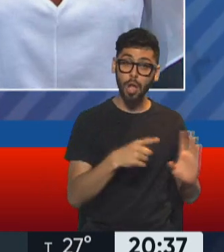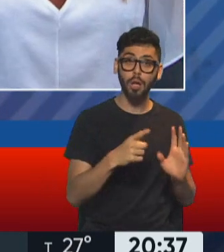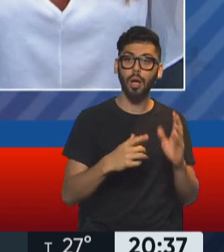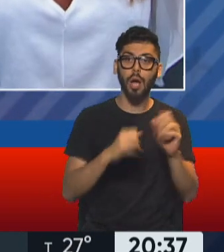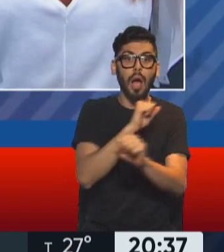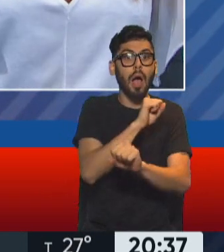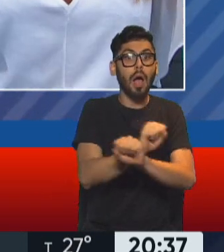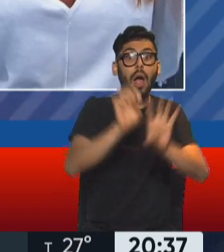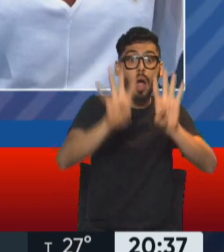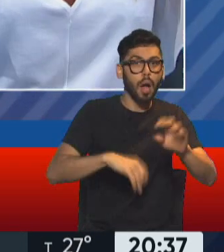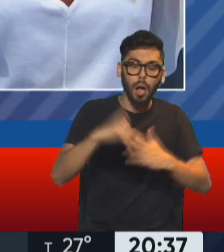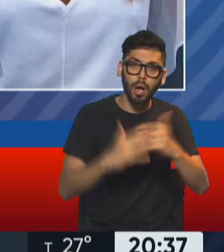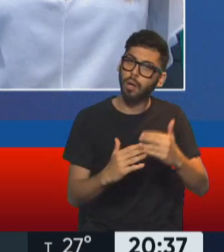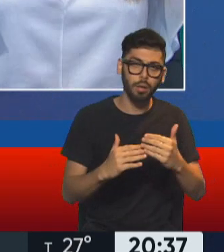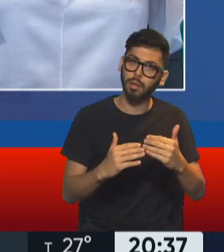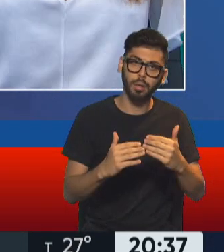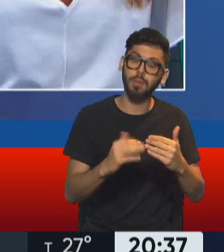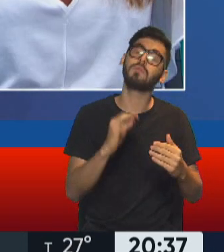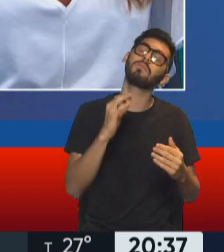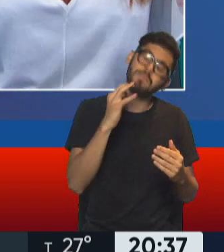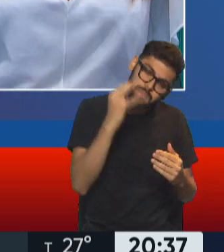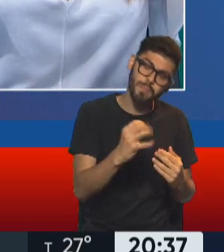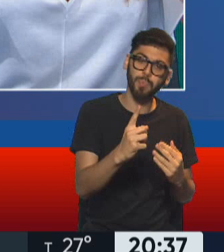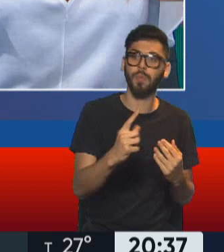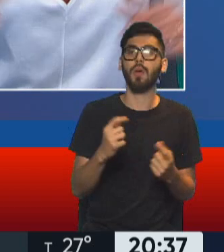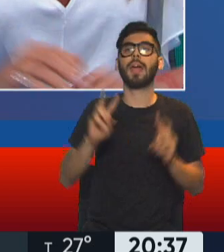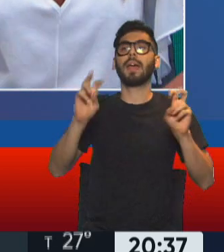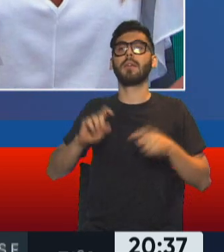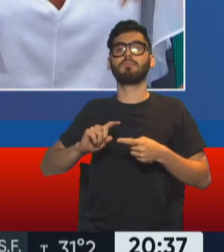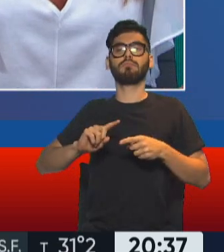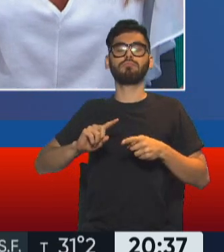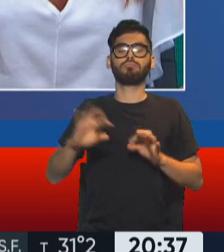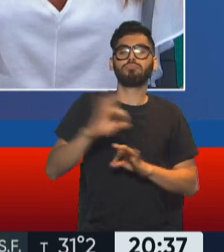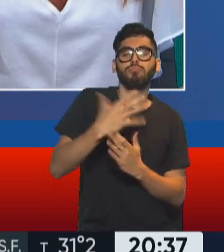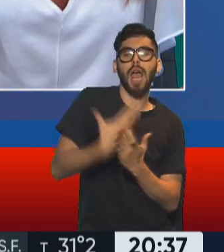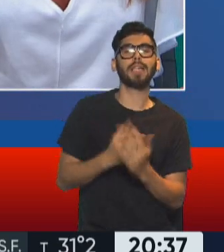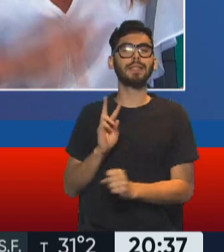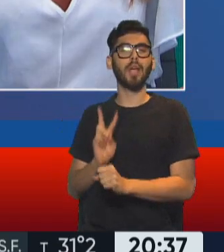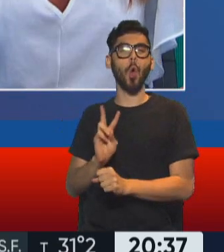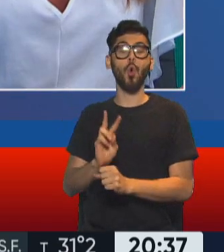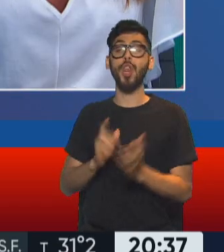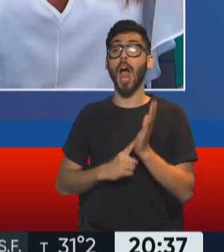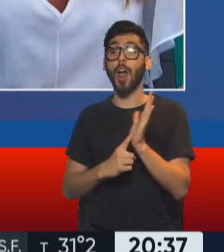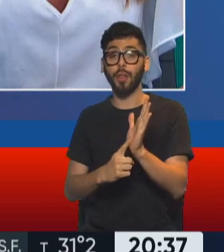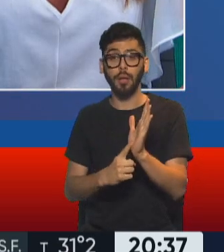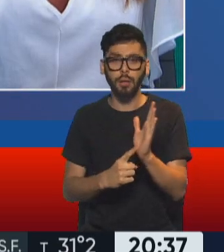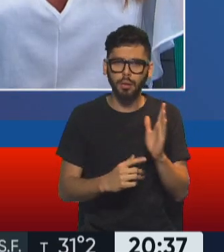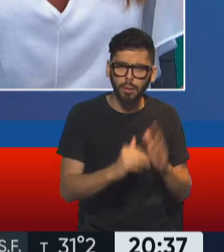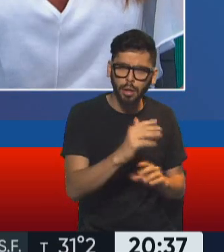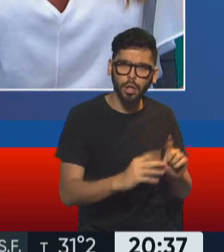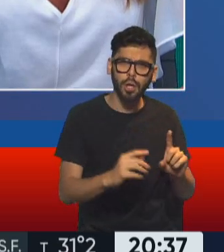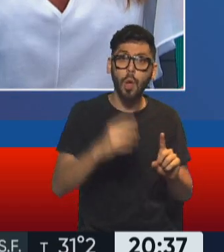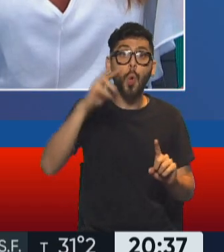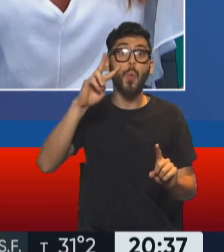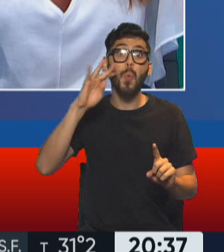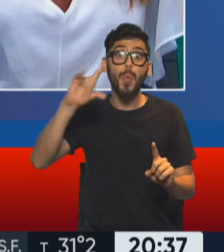cárceles justamente para, si tenían una política de seguridad y querían realmente dar cumplimiento a eso, una sola cárcel Vidal en